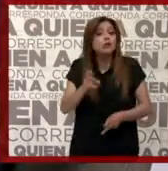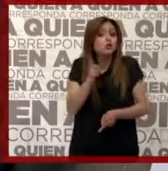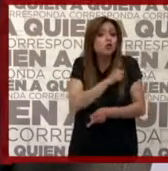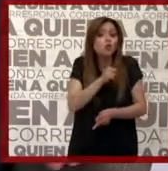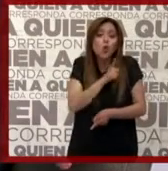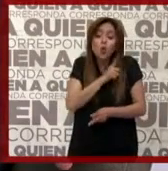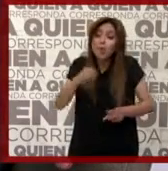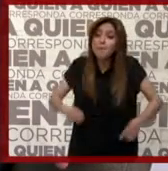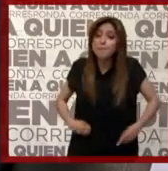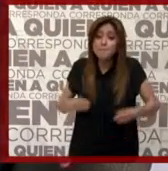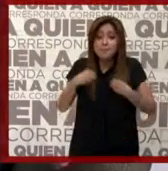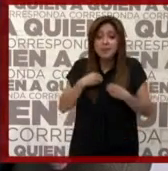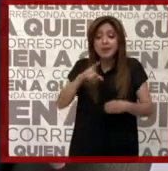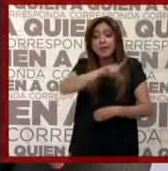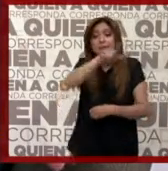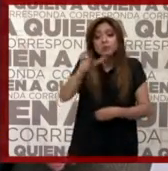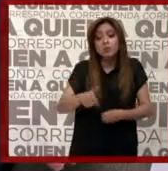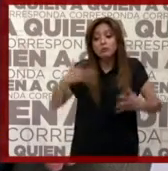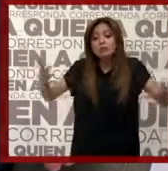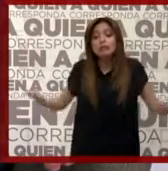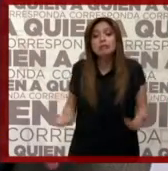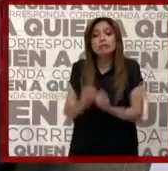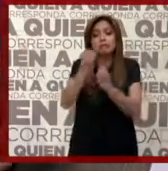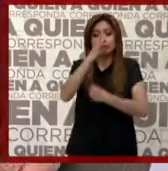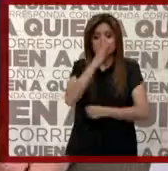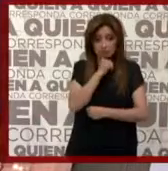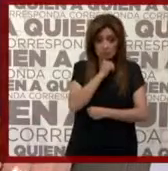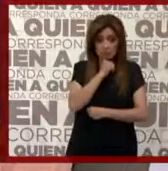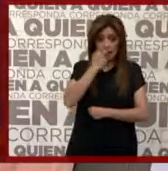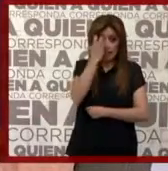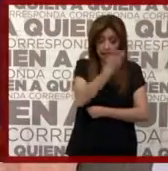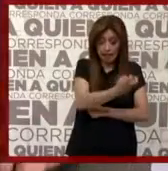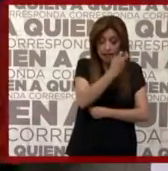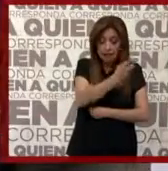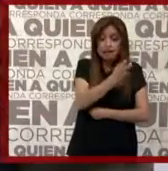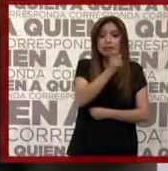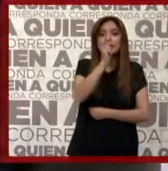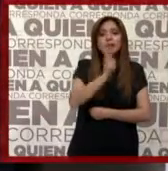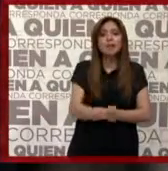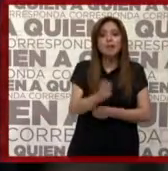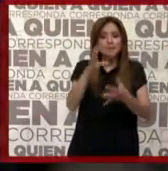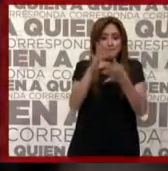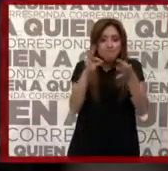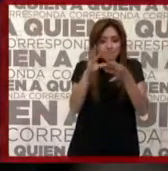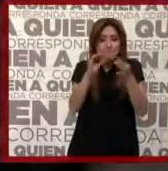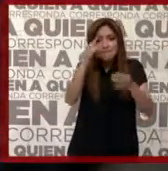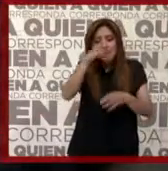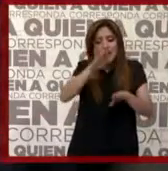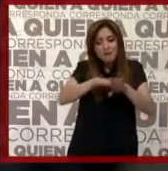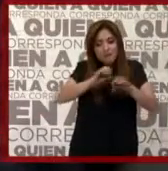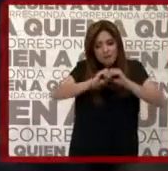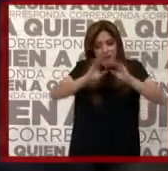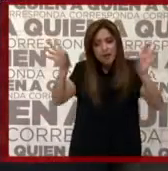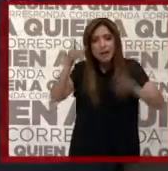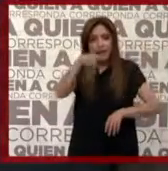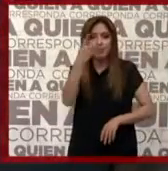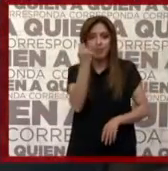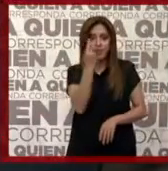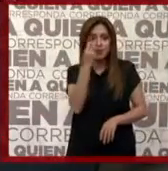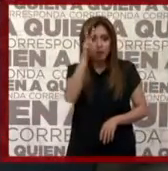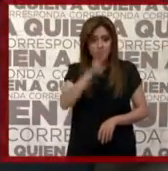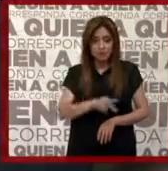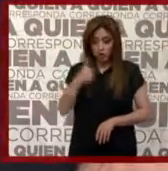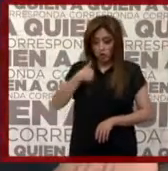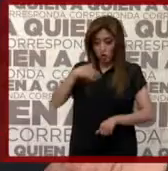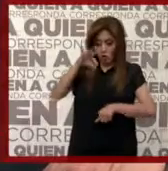ella me dio dolor lo rescataba es la función principal traducido en castellano televisivo porque yo no